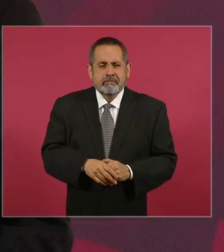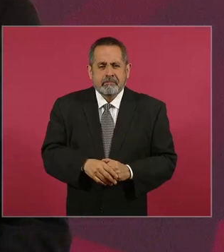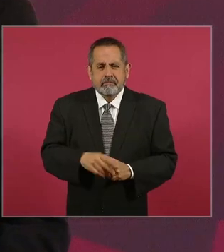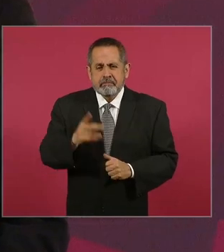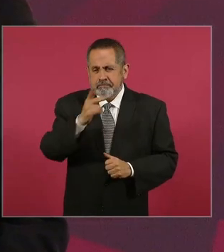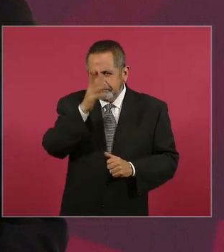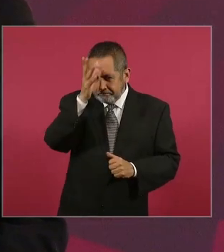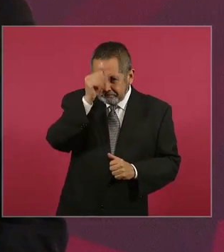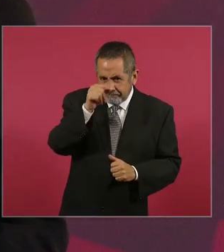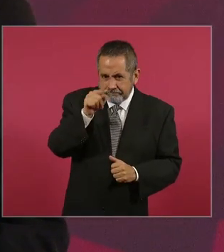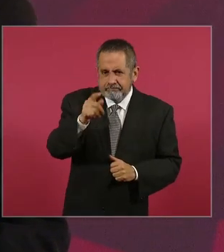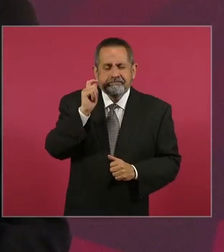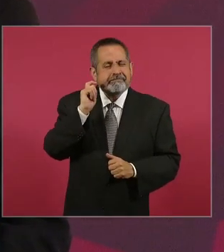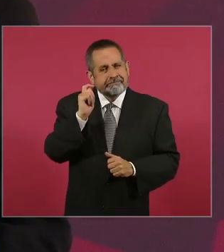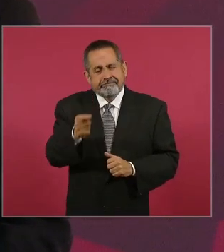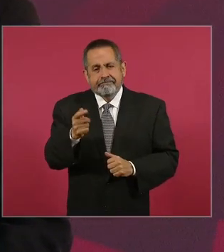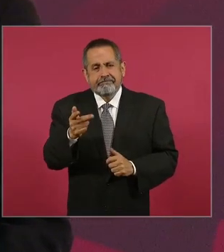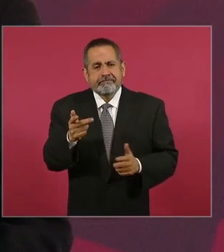llegar al acuerdo